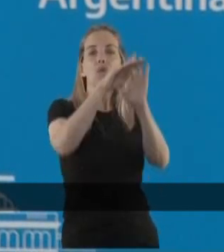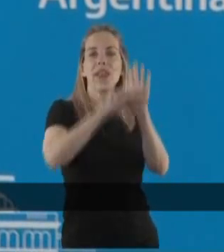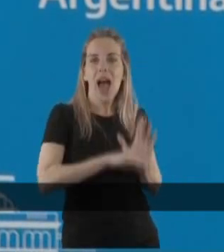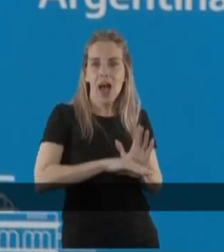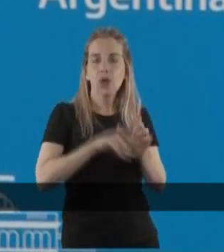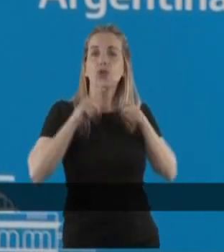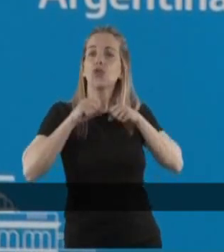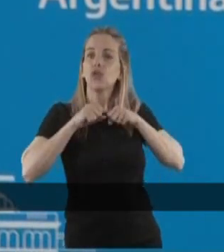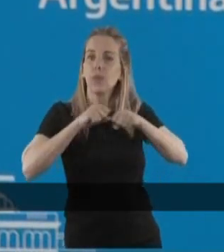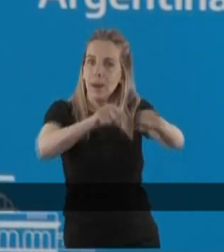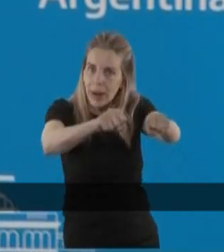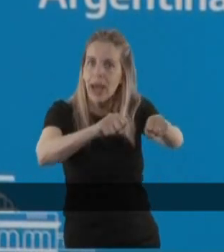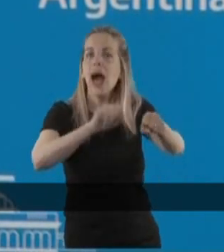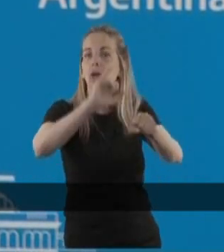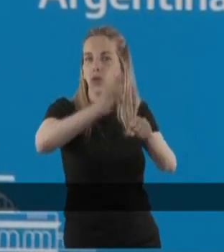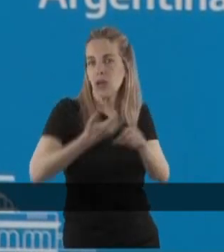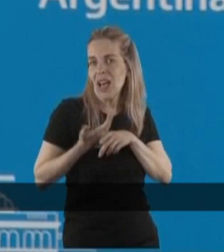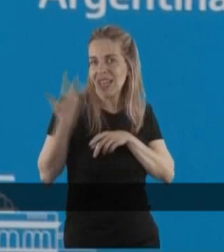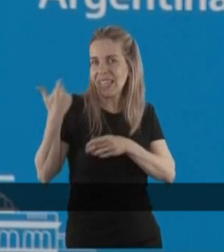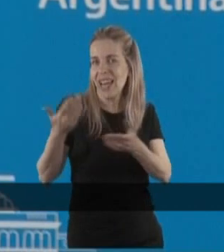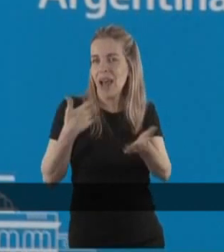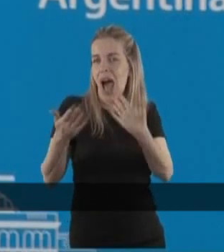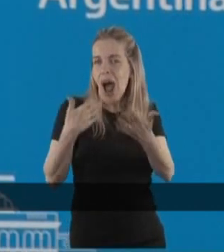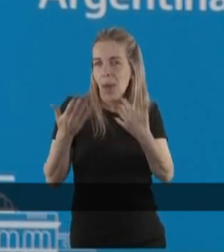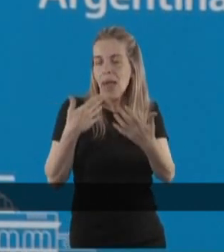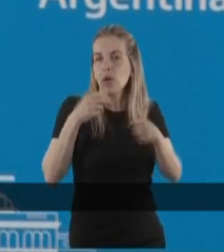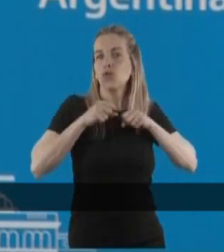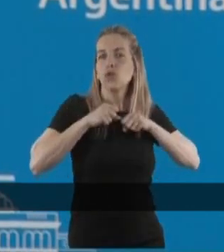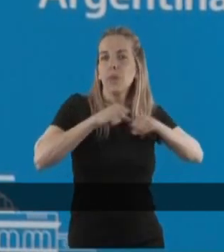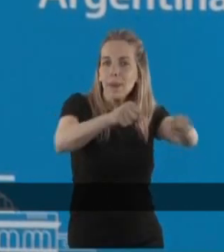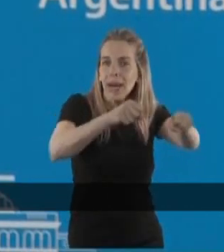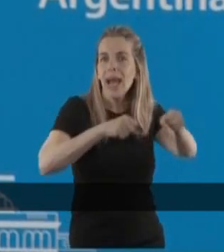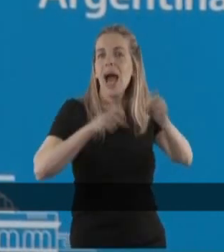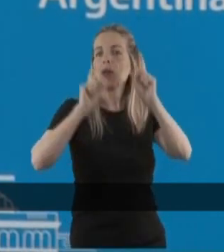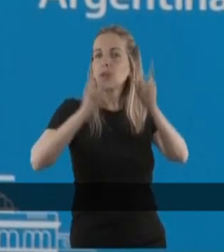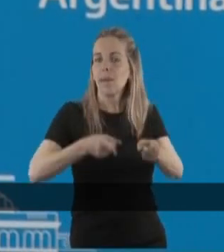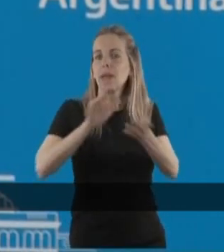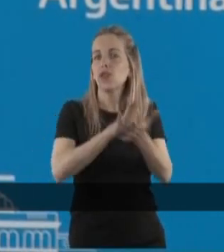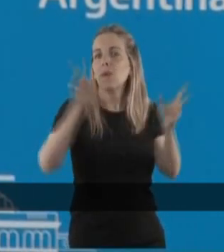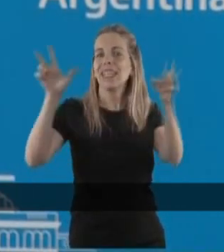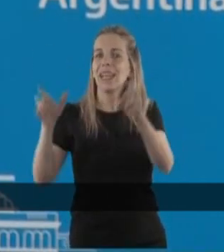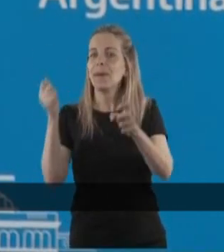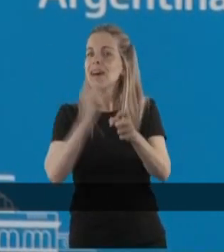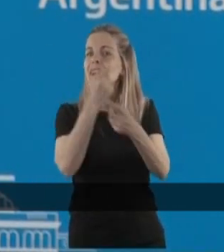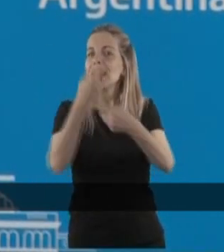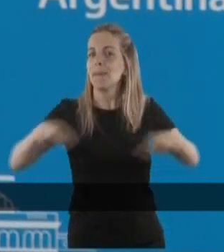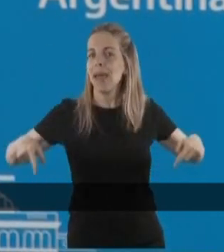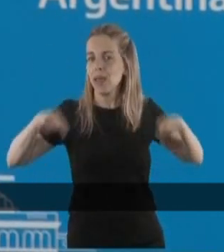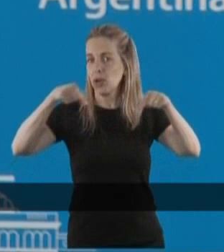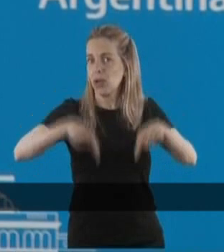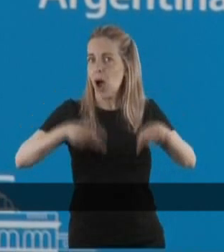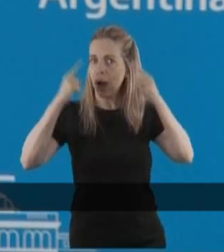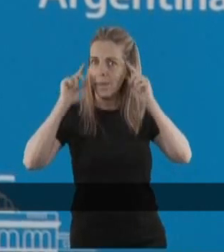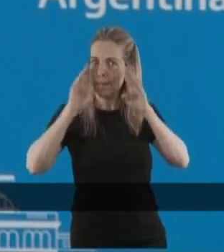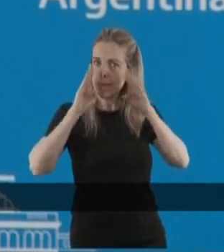Se avanzó todavía más ayer hablando con los mayoristas y con los supermercados. También con los medicamentos es el turno de avanzar en un